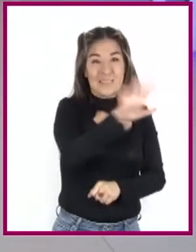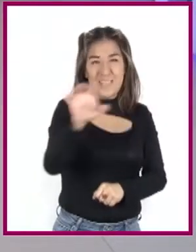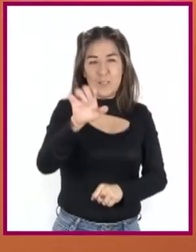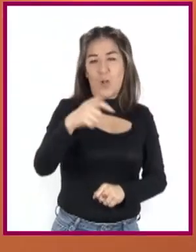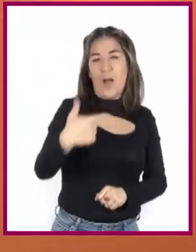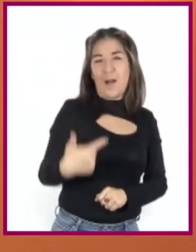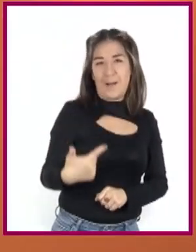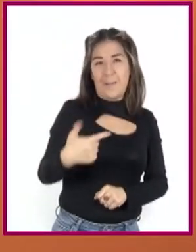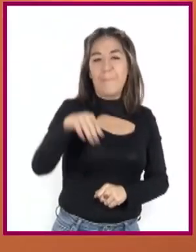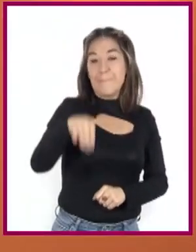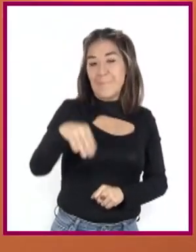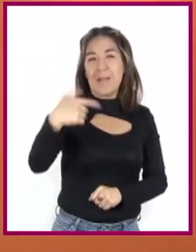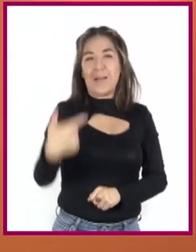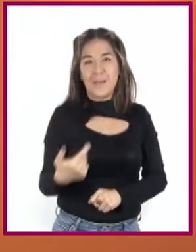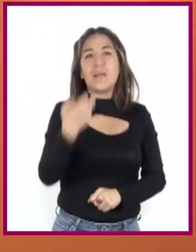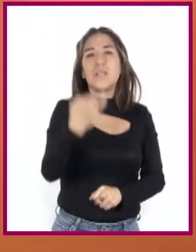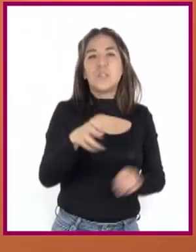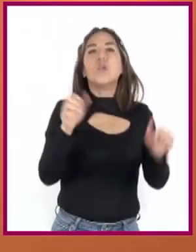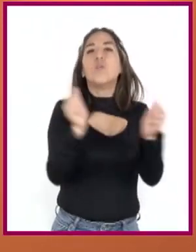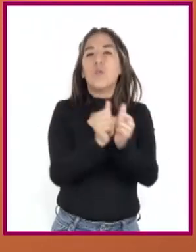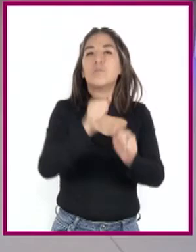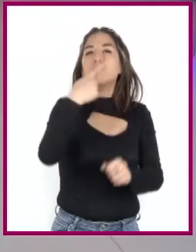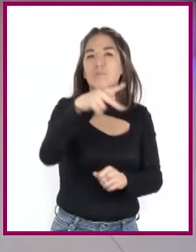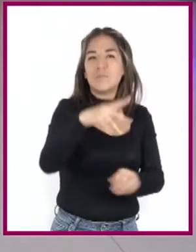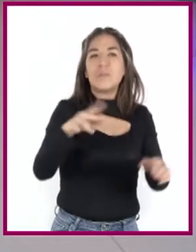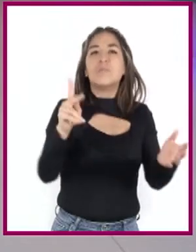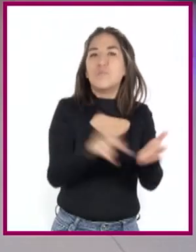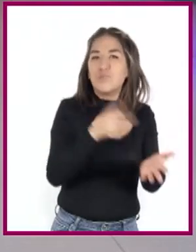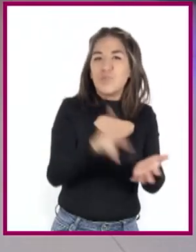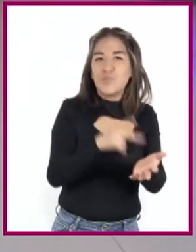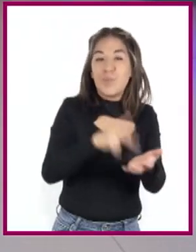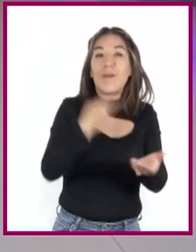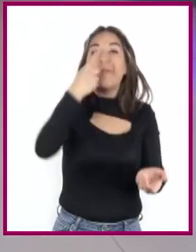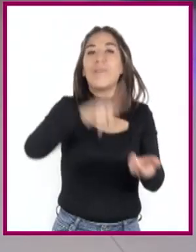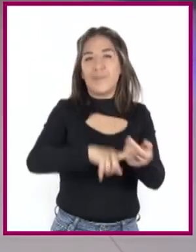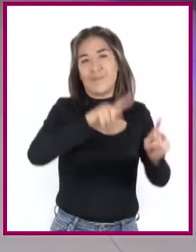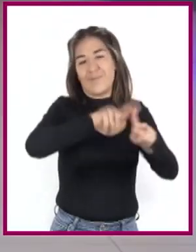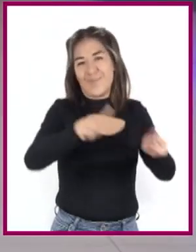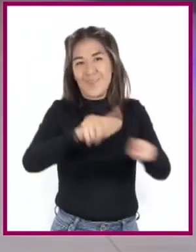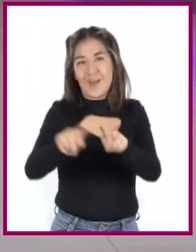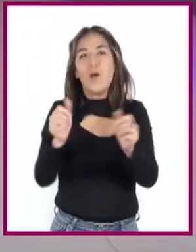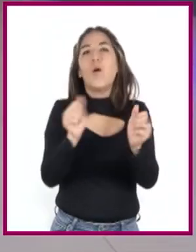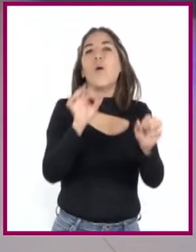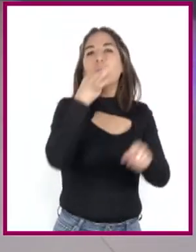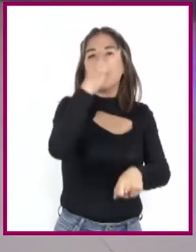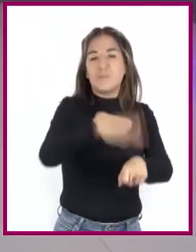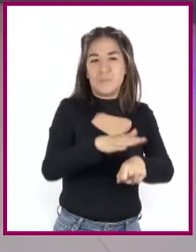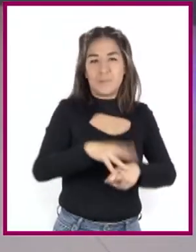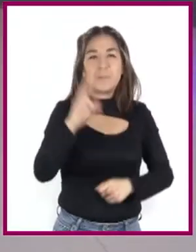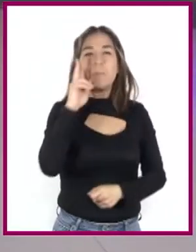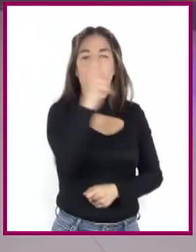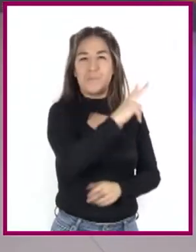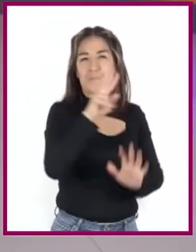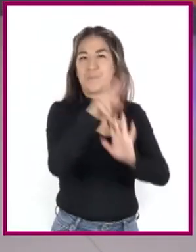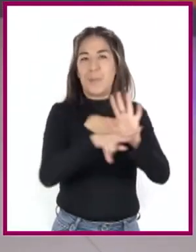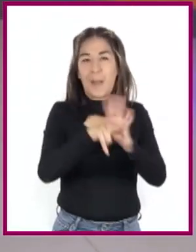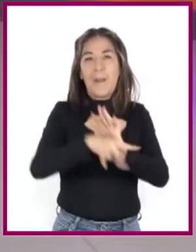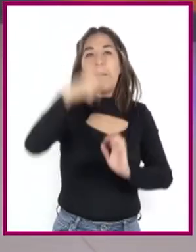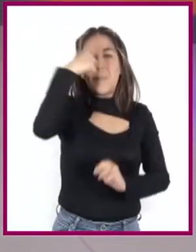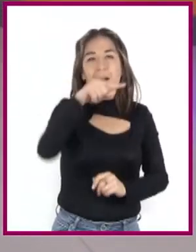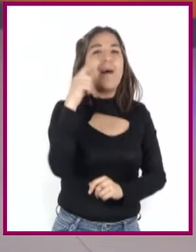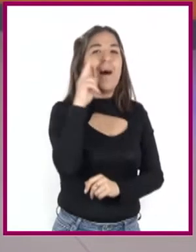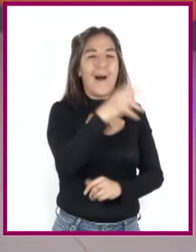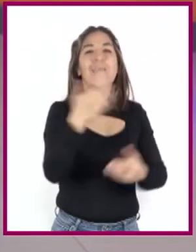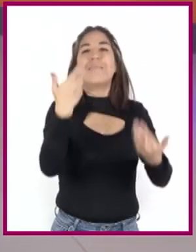MHz se divide en canales repetidores de diferentes anchos de banda. Les invitamos a ver el siguiente video para conocer un